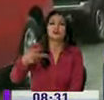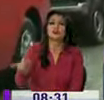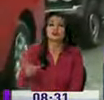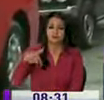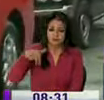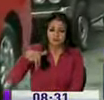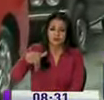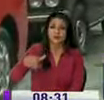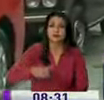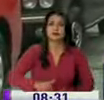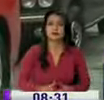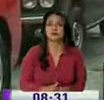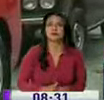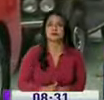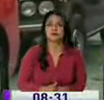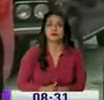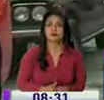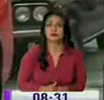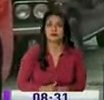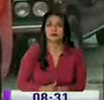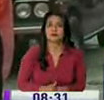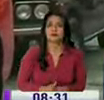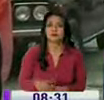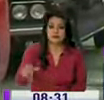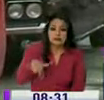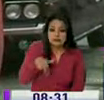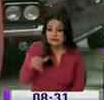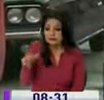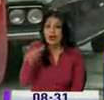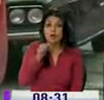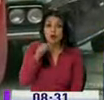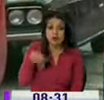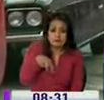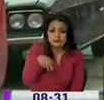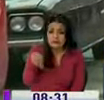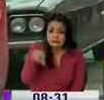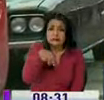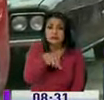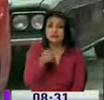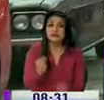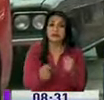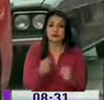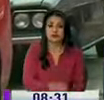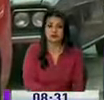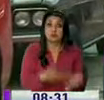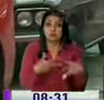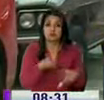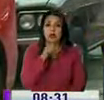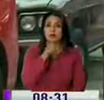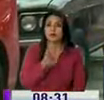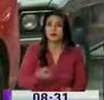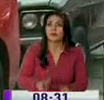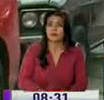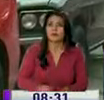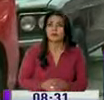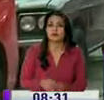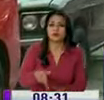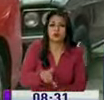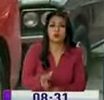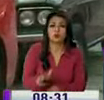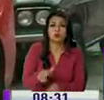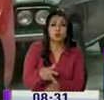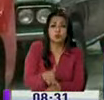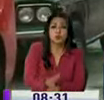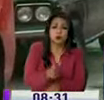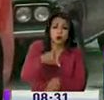pasar esquivando las cochas de agua. El vehículo también, por lo general, salpica el agua también, y este es el inconveniente que viven a